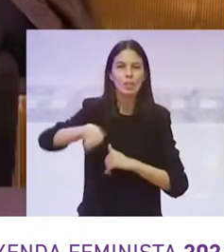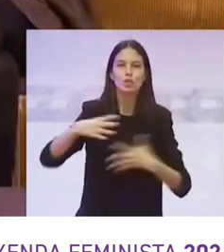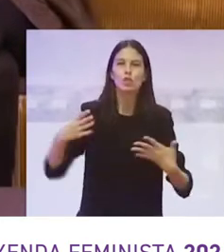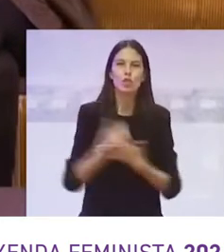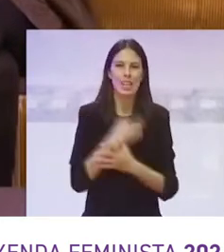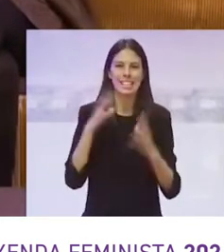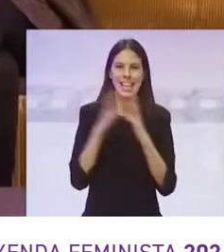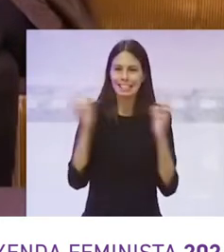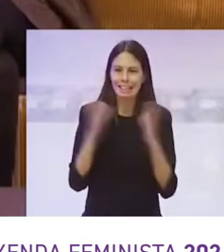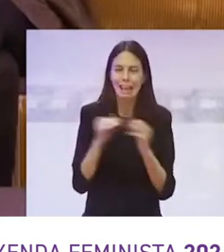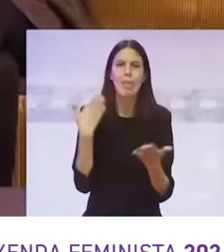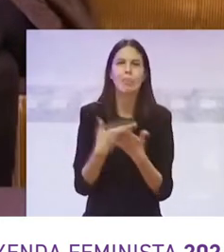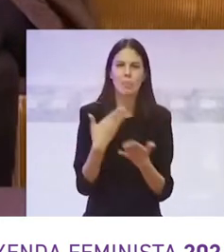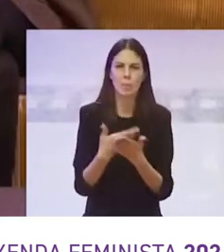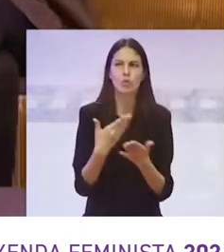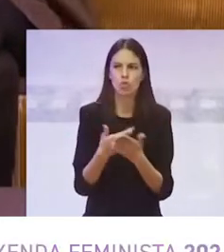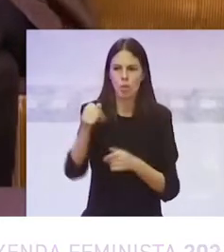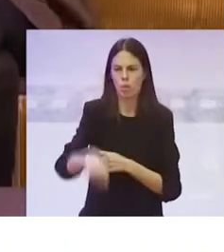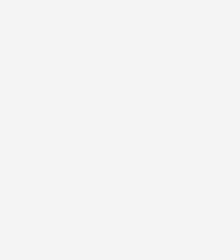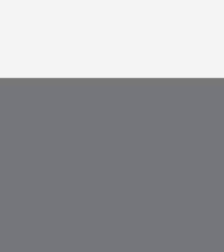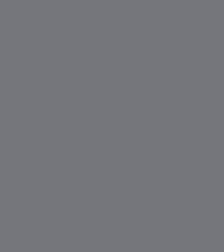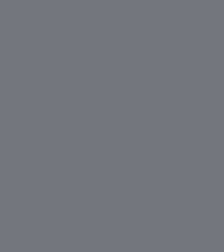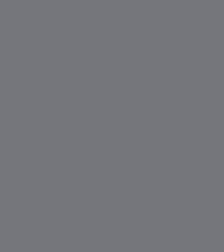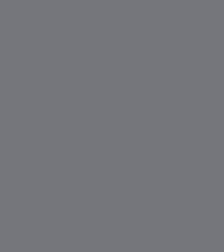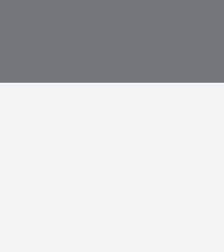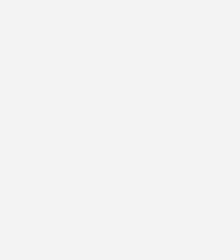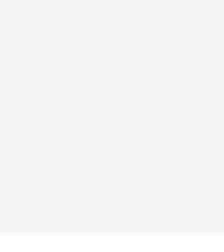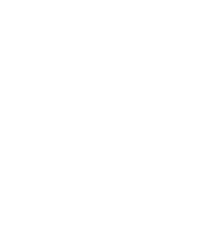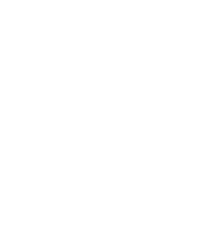aquí, que queremos o noso espacio e que non vamos a renunciar a él, ¿no?